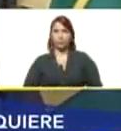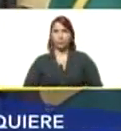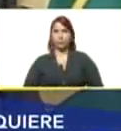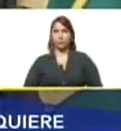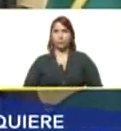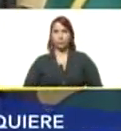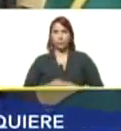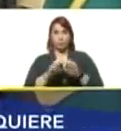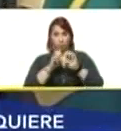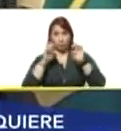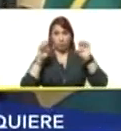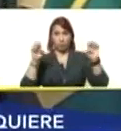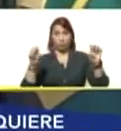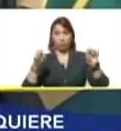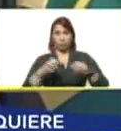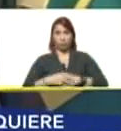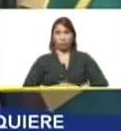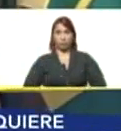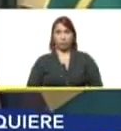en lo educativo.